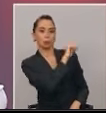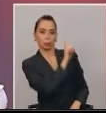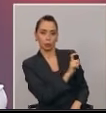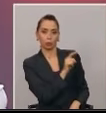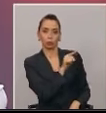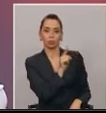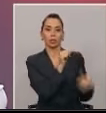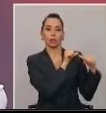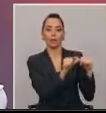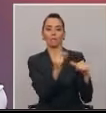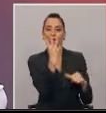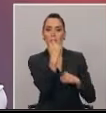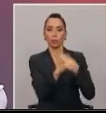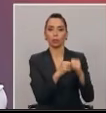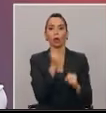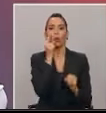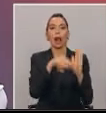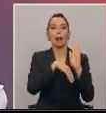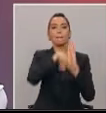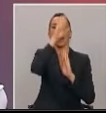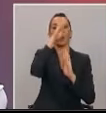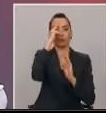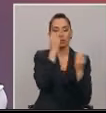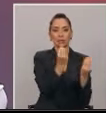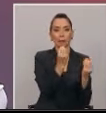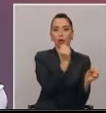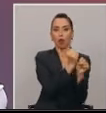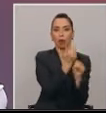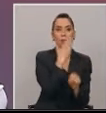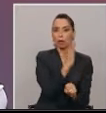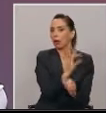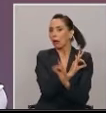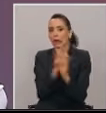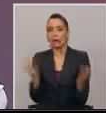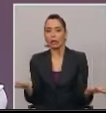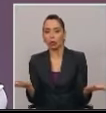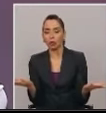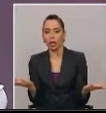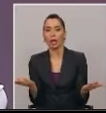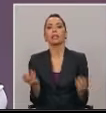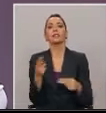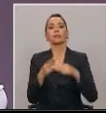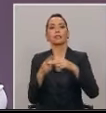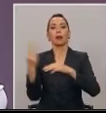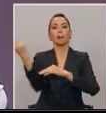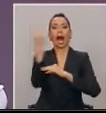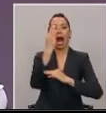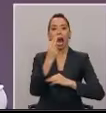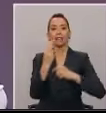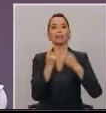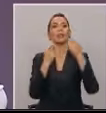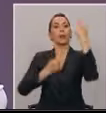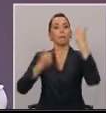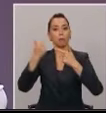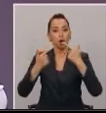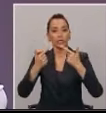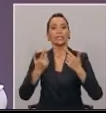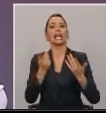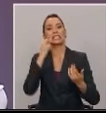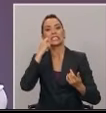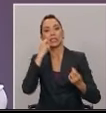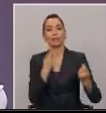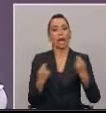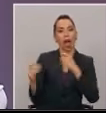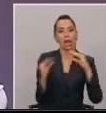los últimos 24 años, ¿cuál es la mayoría que le pareció más eficiente? Ninguna. Porque el arte de la política es también negociar acuerdos. Y haré acuerdos